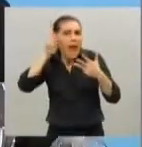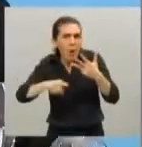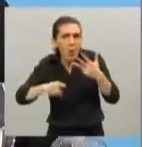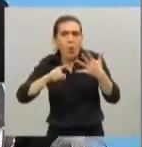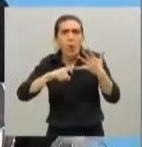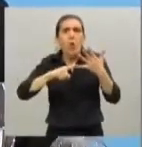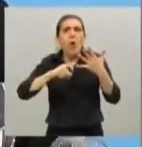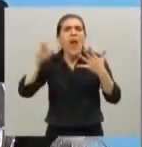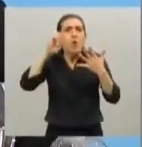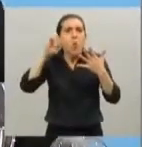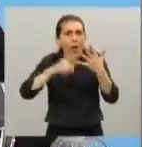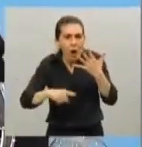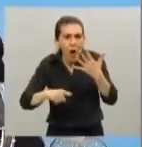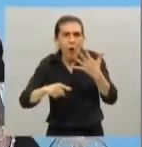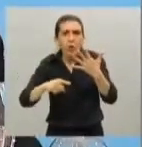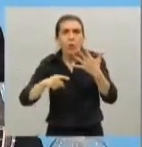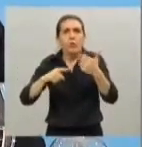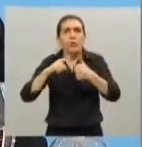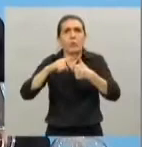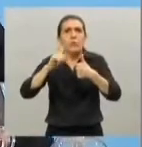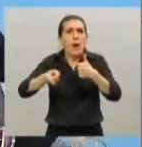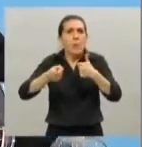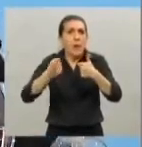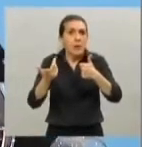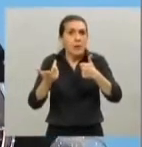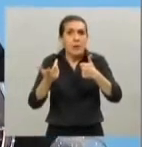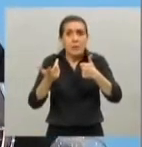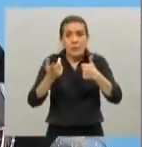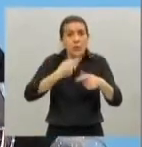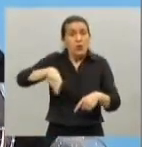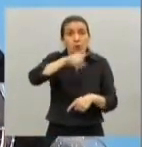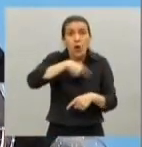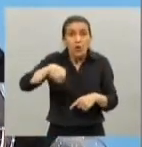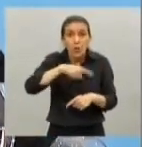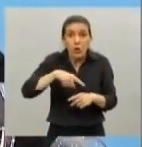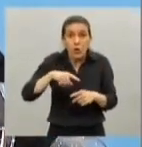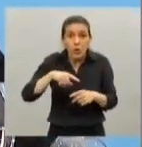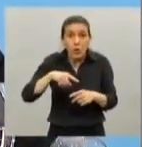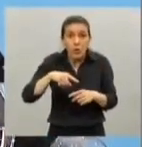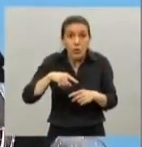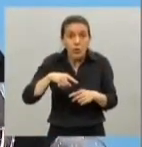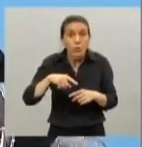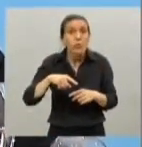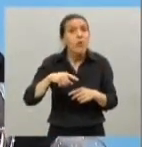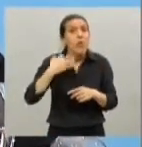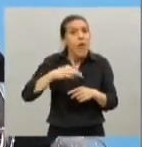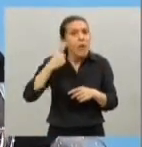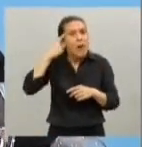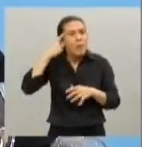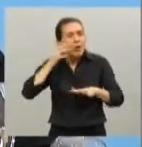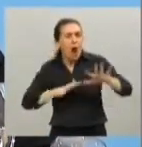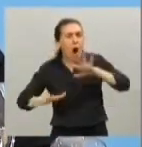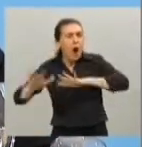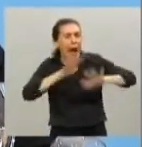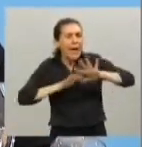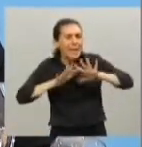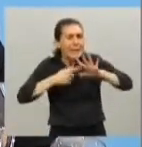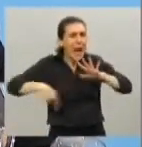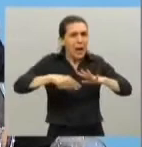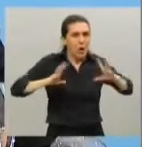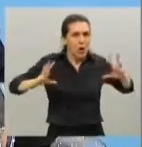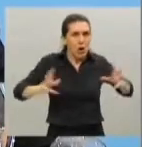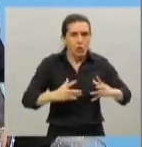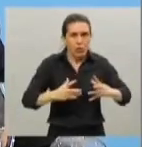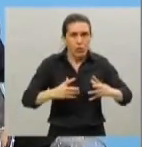soy epidemiólogo, soy sanitarista. Perfecto. Yo lo que le diría, bueno, es muy difícil decirle, creo que cada vez estamos en una situación